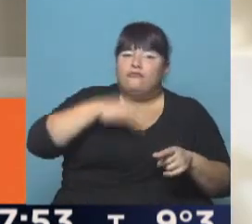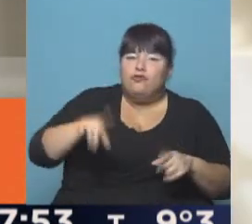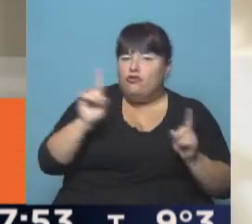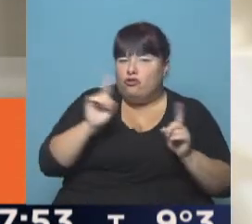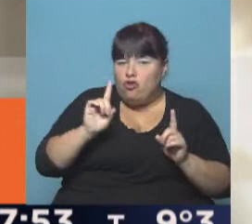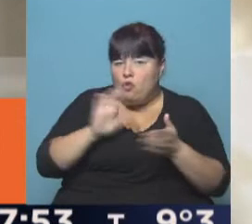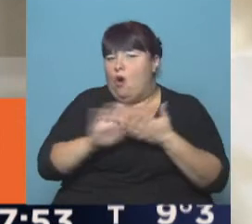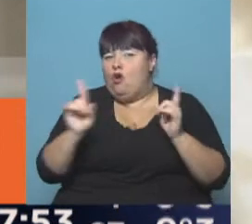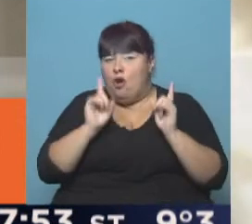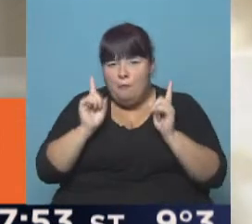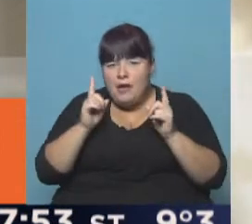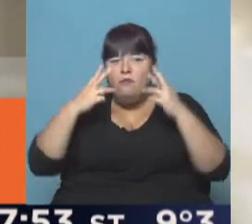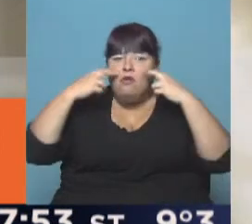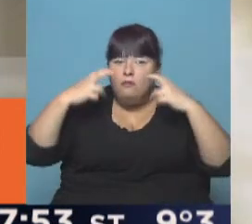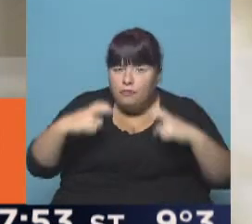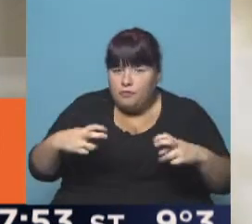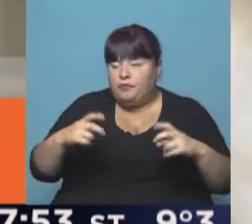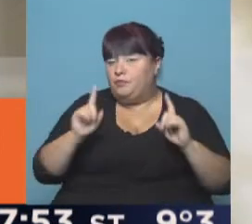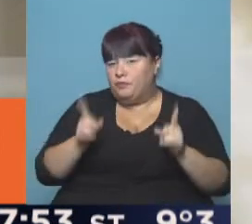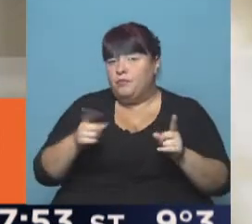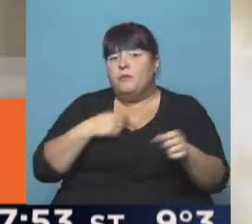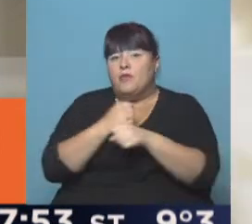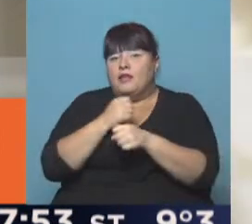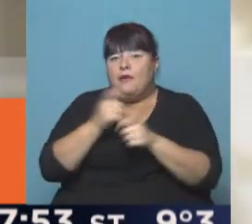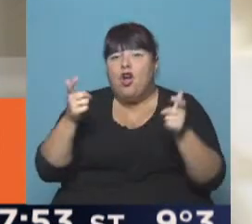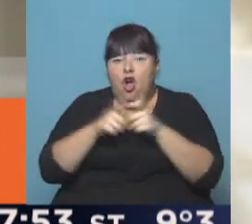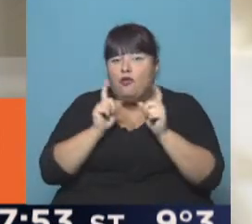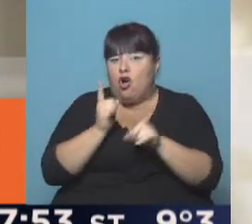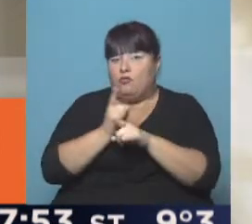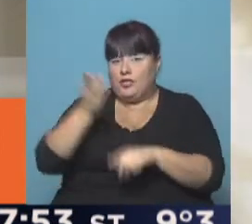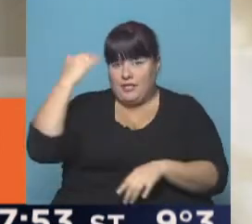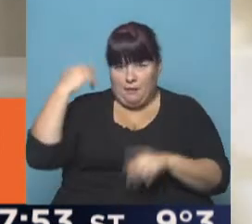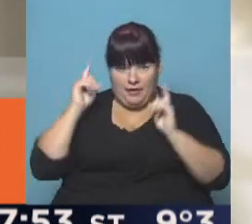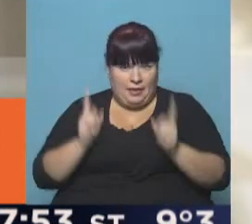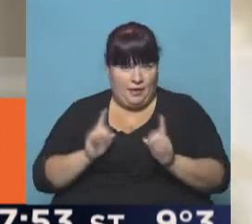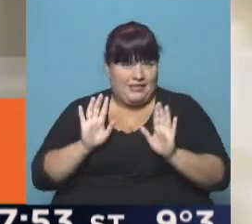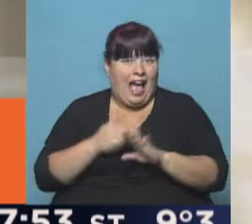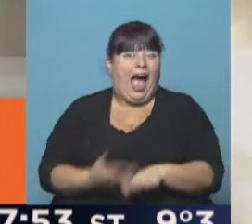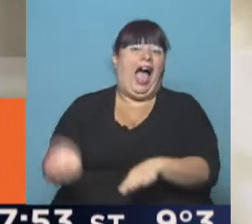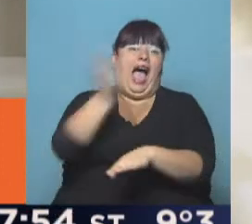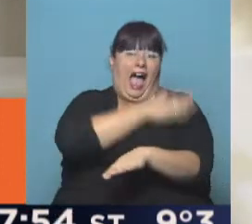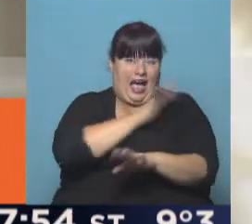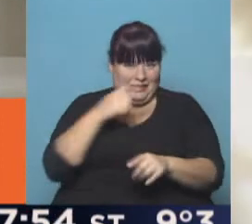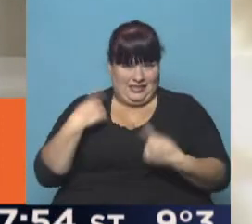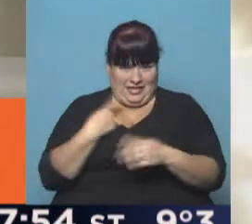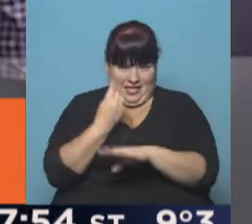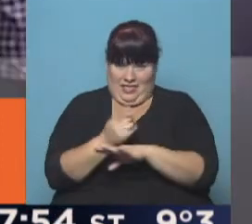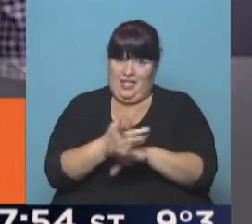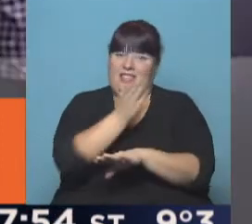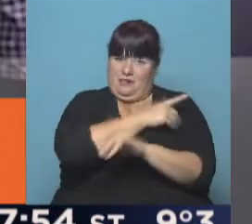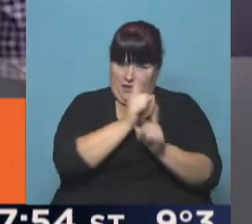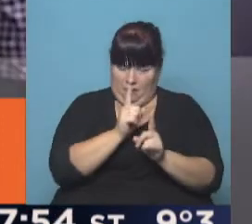una condición nueva simplemente operamos la comisión como se viene operando inclusive antes de nosotros asumir